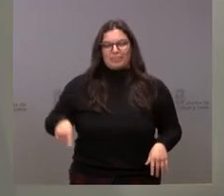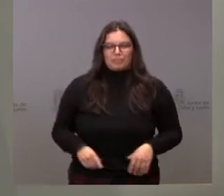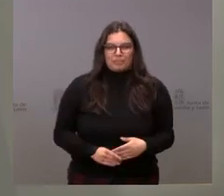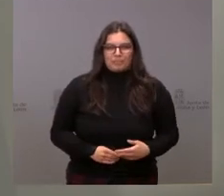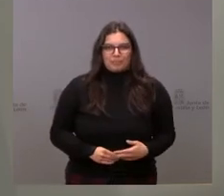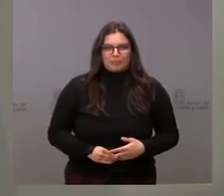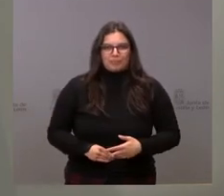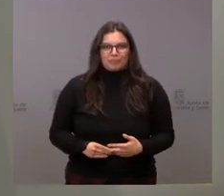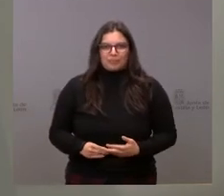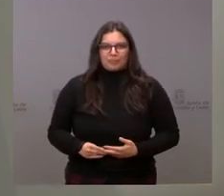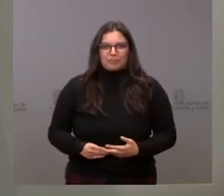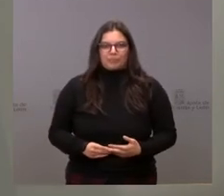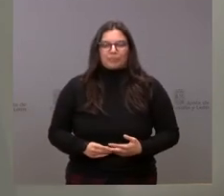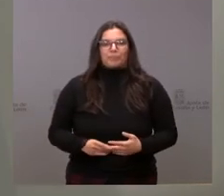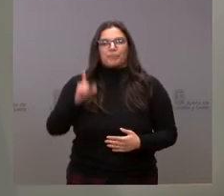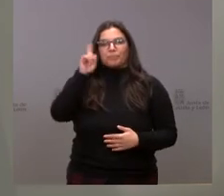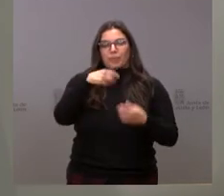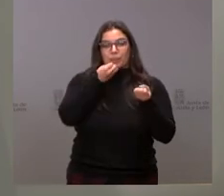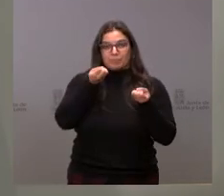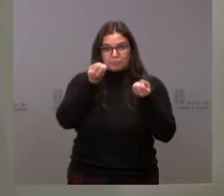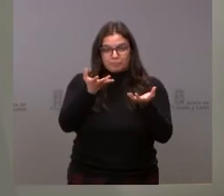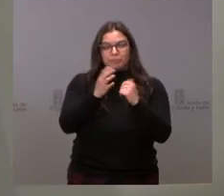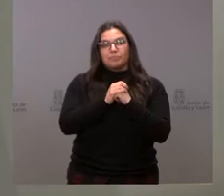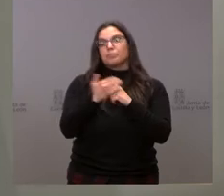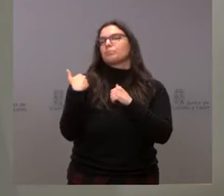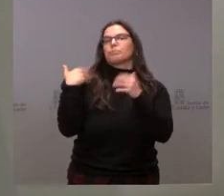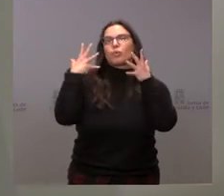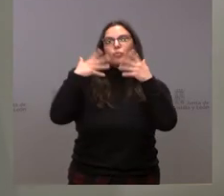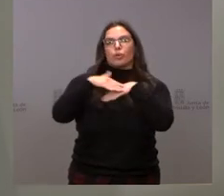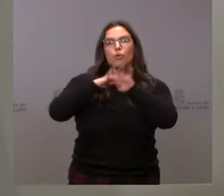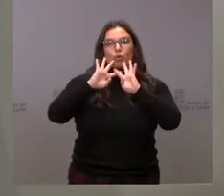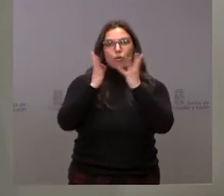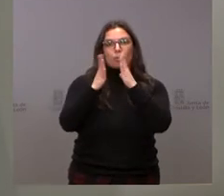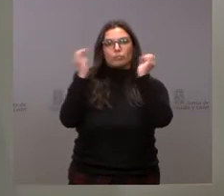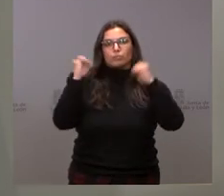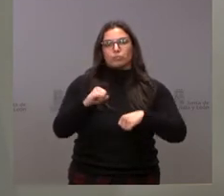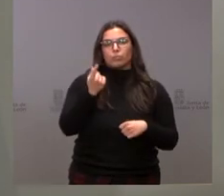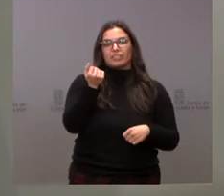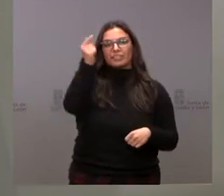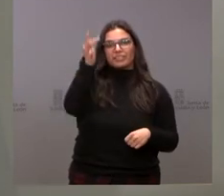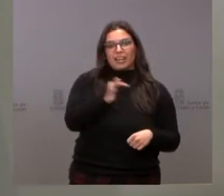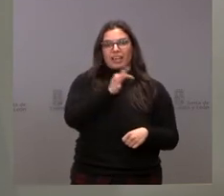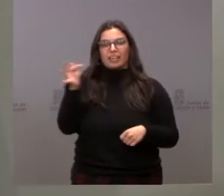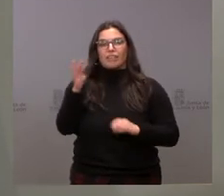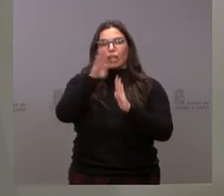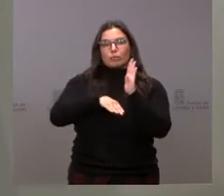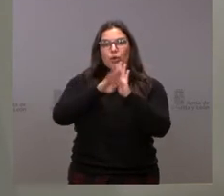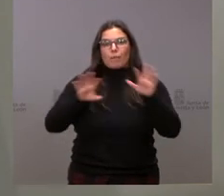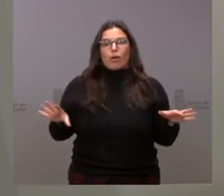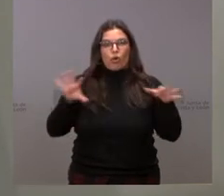les informo a sí mismo que hemos aprobado en el consejo de gobierno las tarifas del programa conciliamos